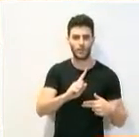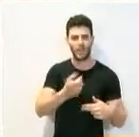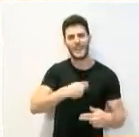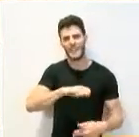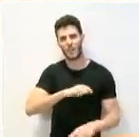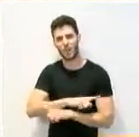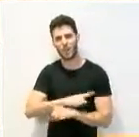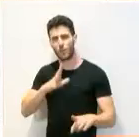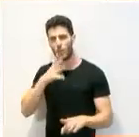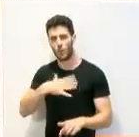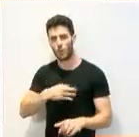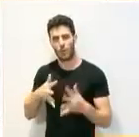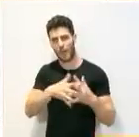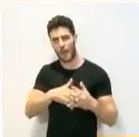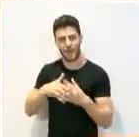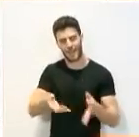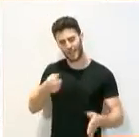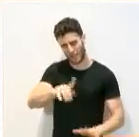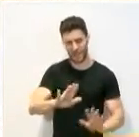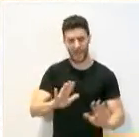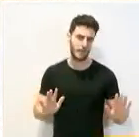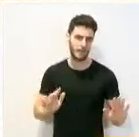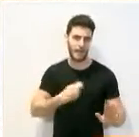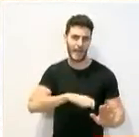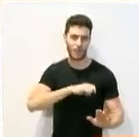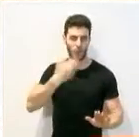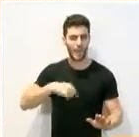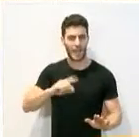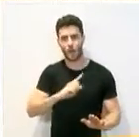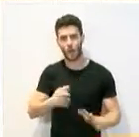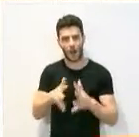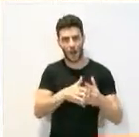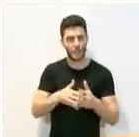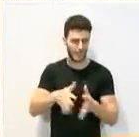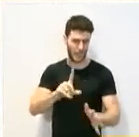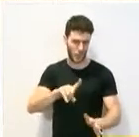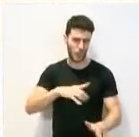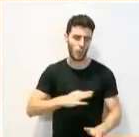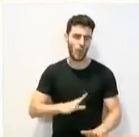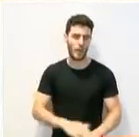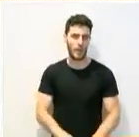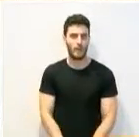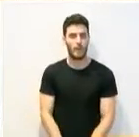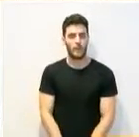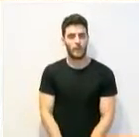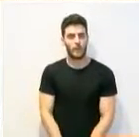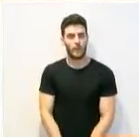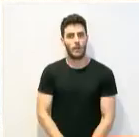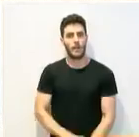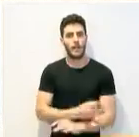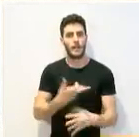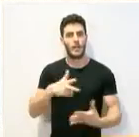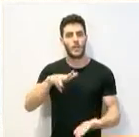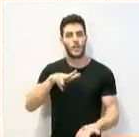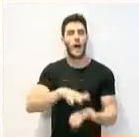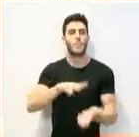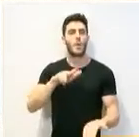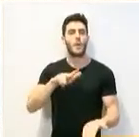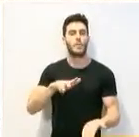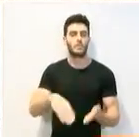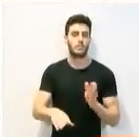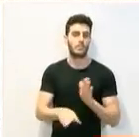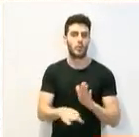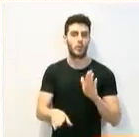¿verdad?, decía aquella canción. Y entonces se aprobó el mantenimiento de la